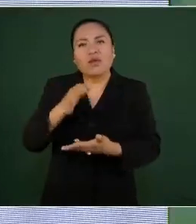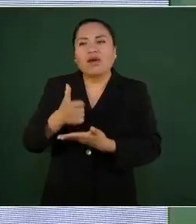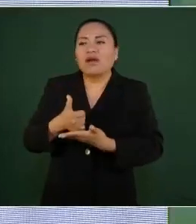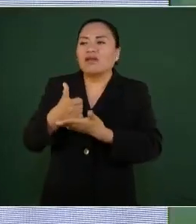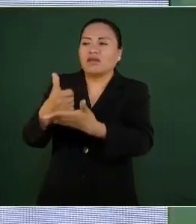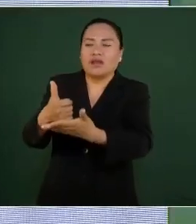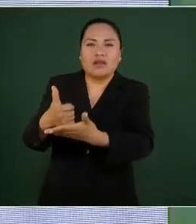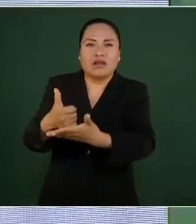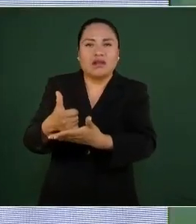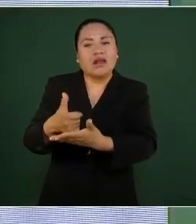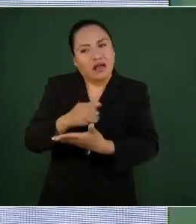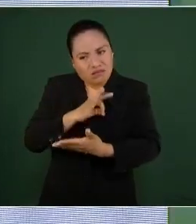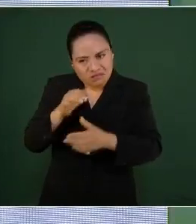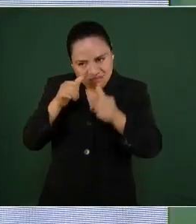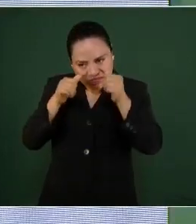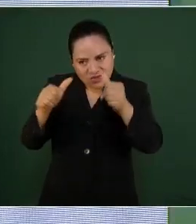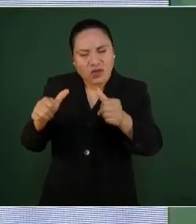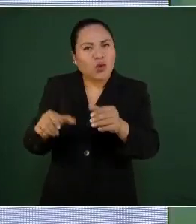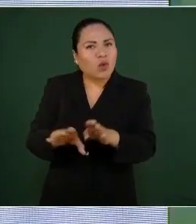problema